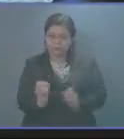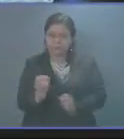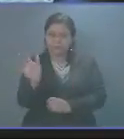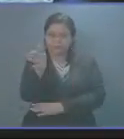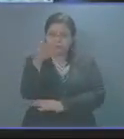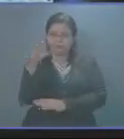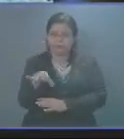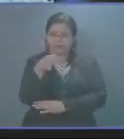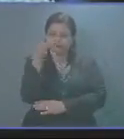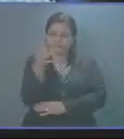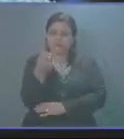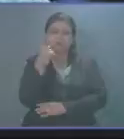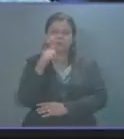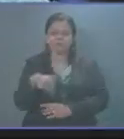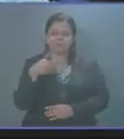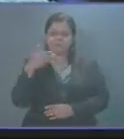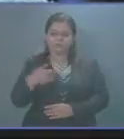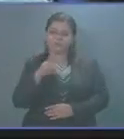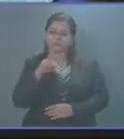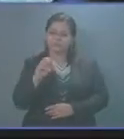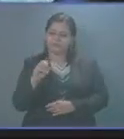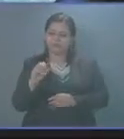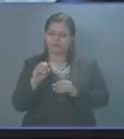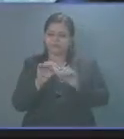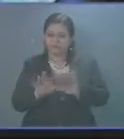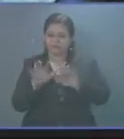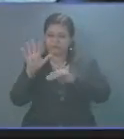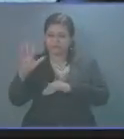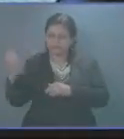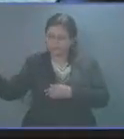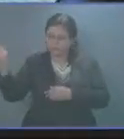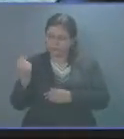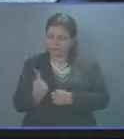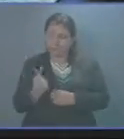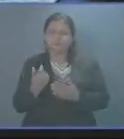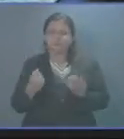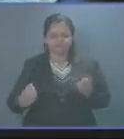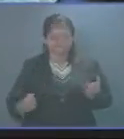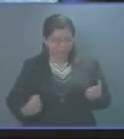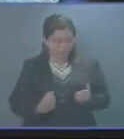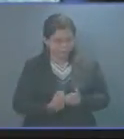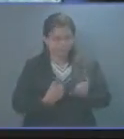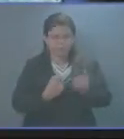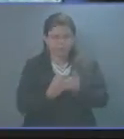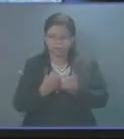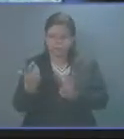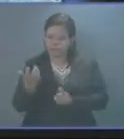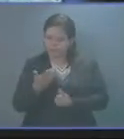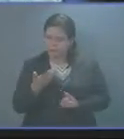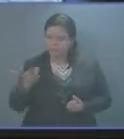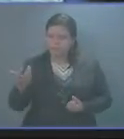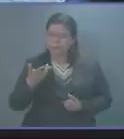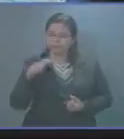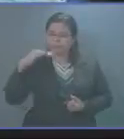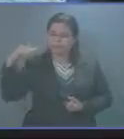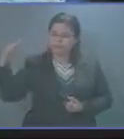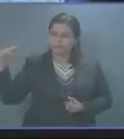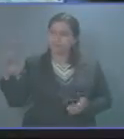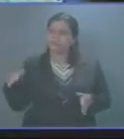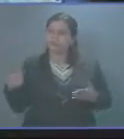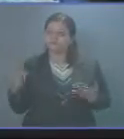el año 2015, apoyando solidariamente a nuestro Estado para